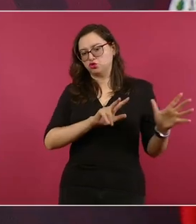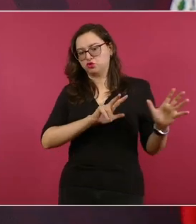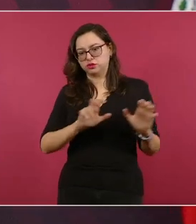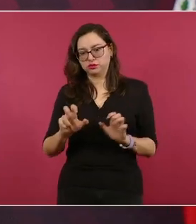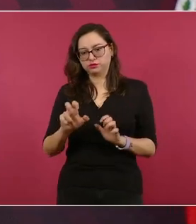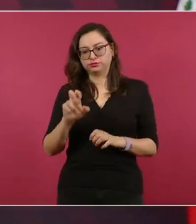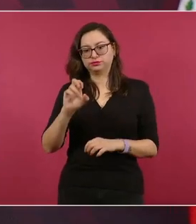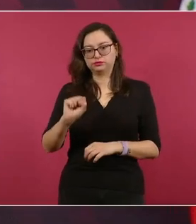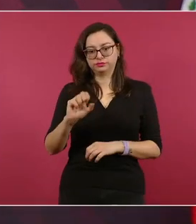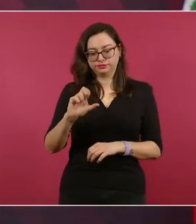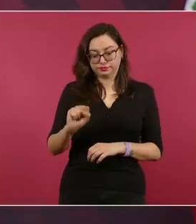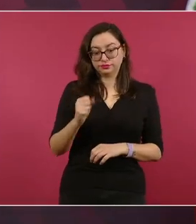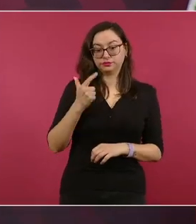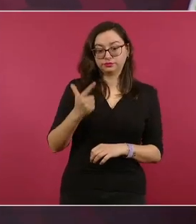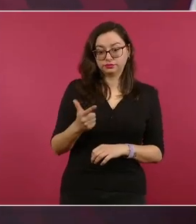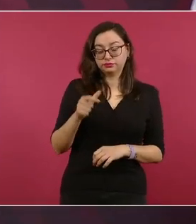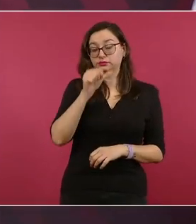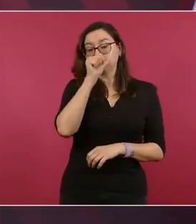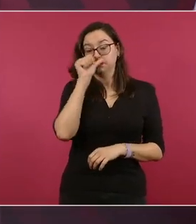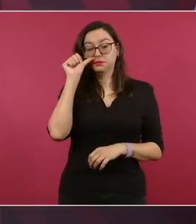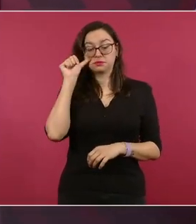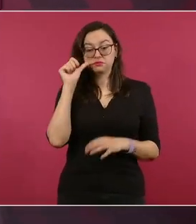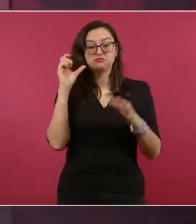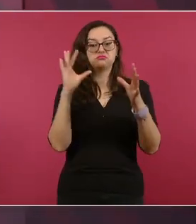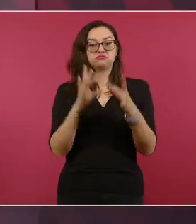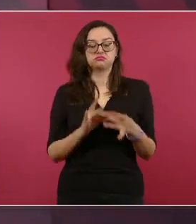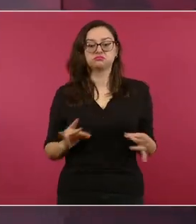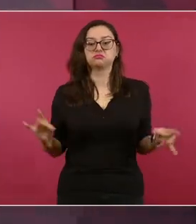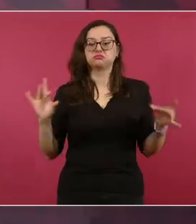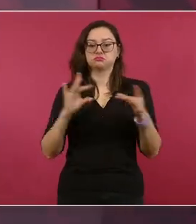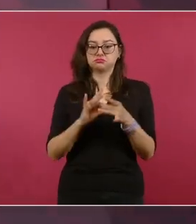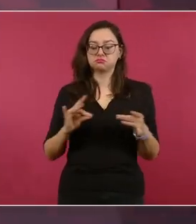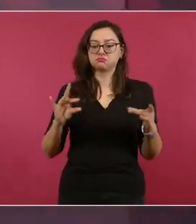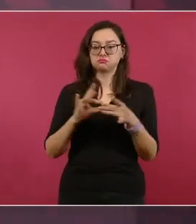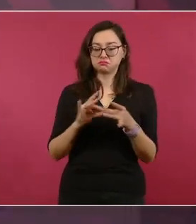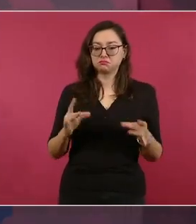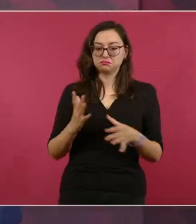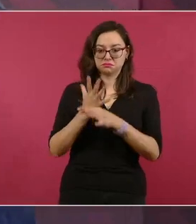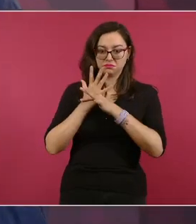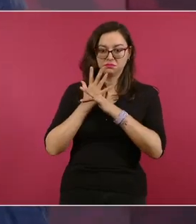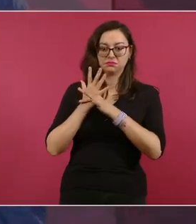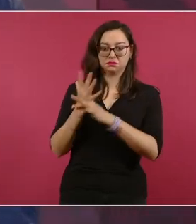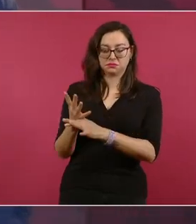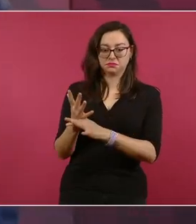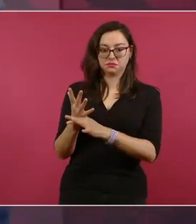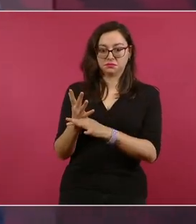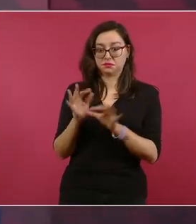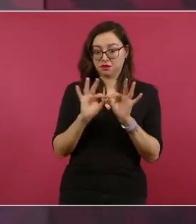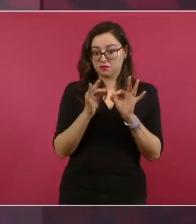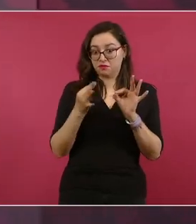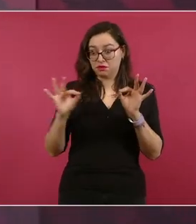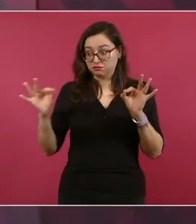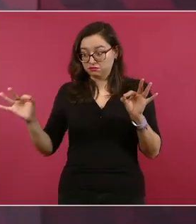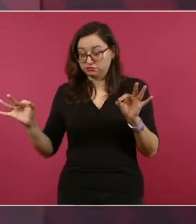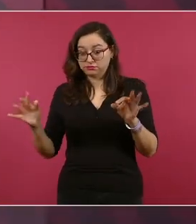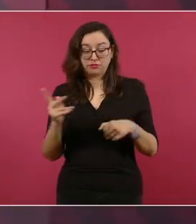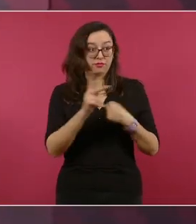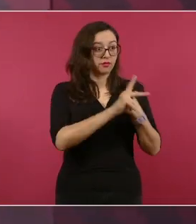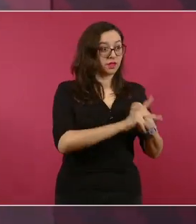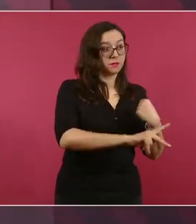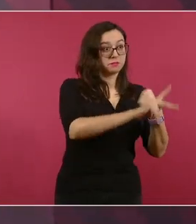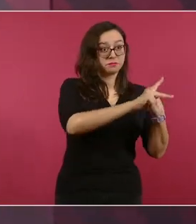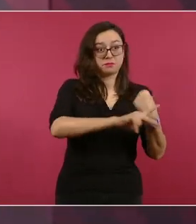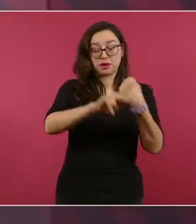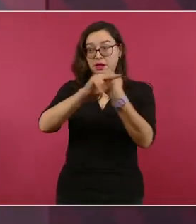1867, hay un discurso donde está la frase esta memorable: de los pueblos como de las